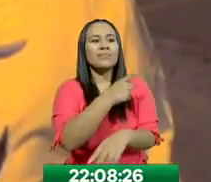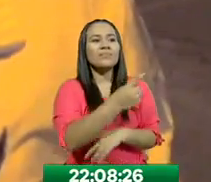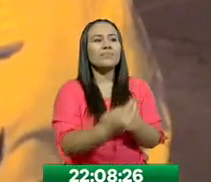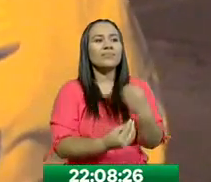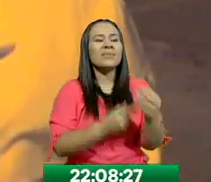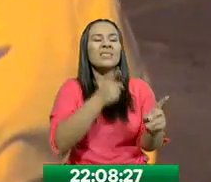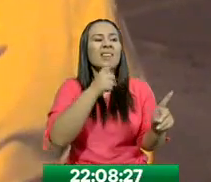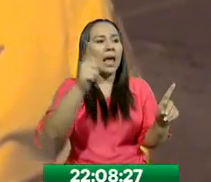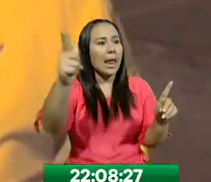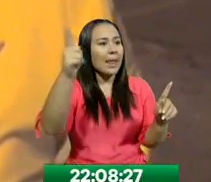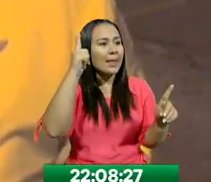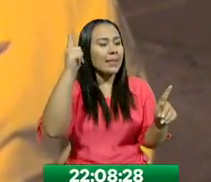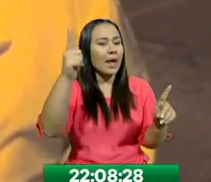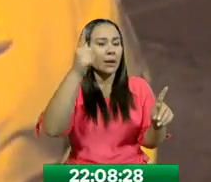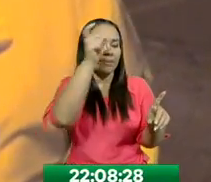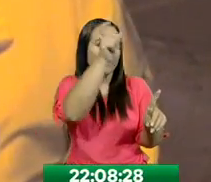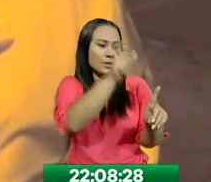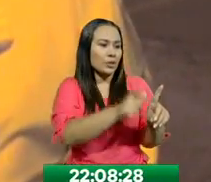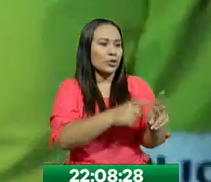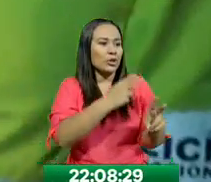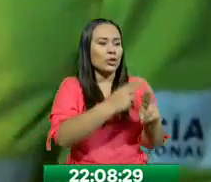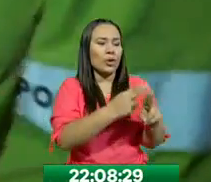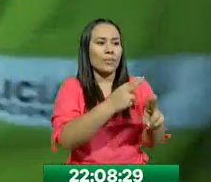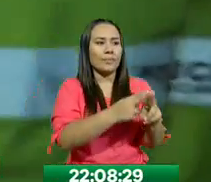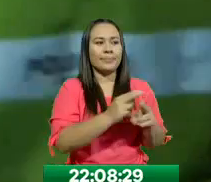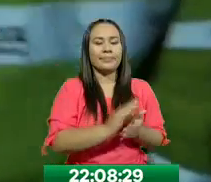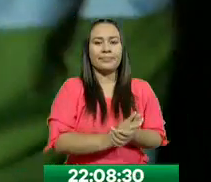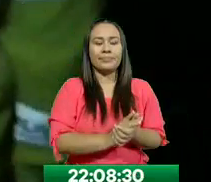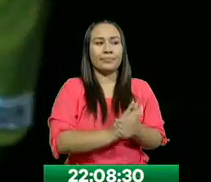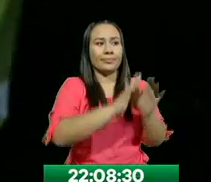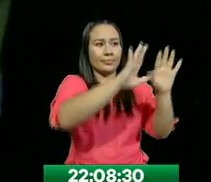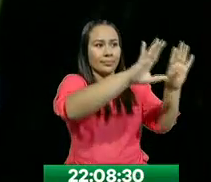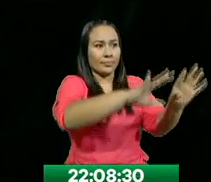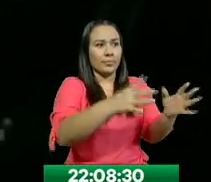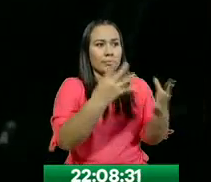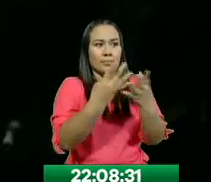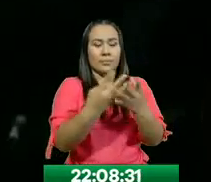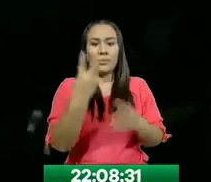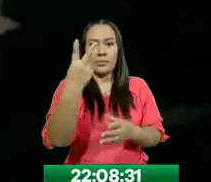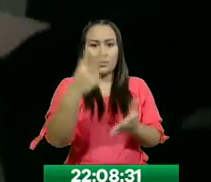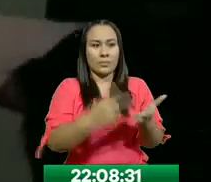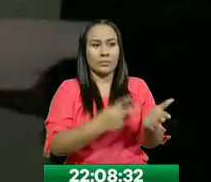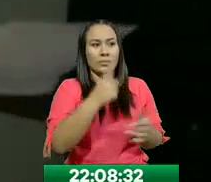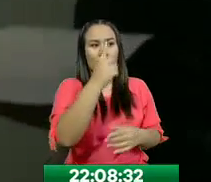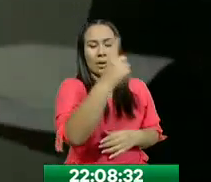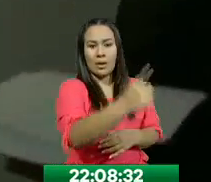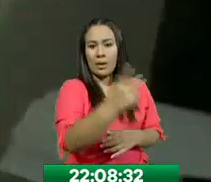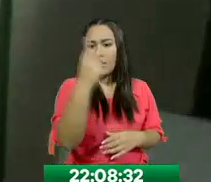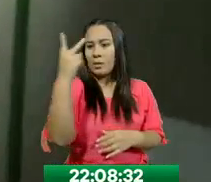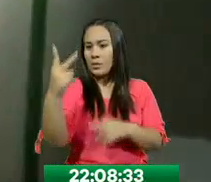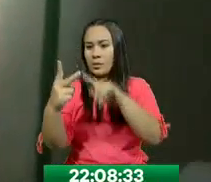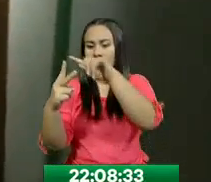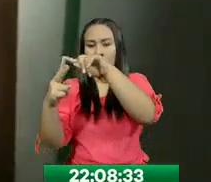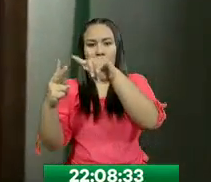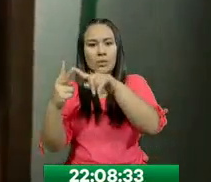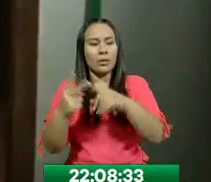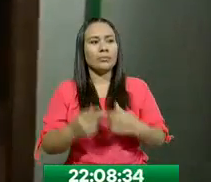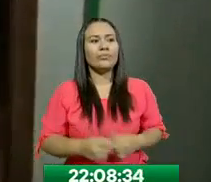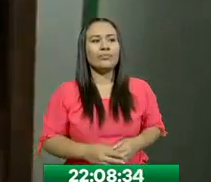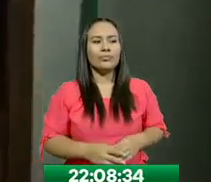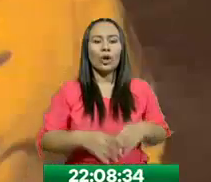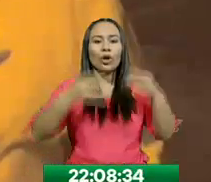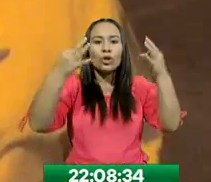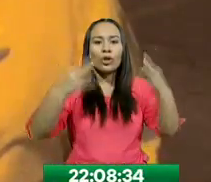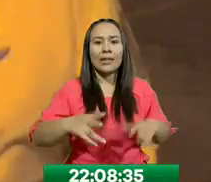liderada por alias agüita los cuales habían cometido dos asaltos a entidades comerciales con un monto de